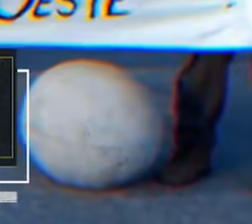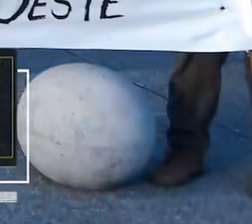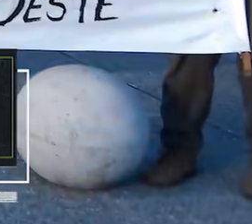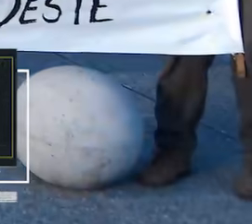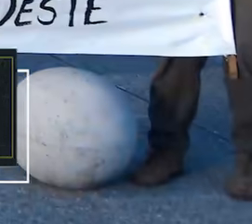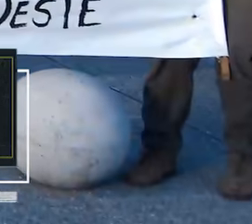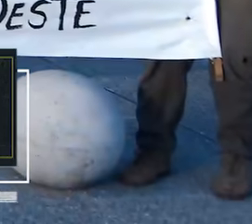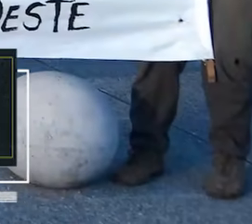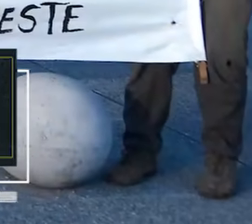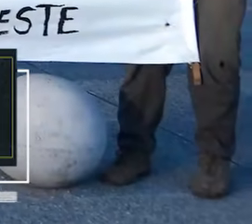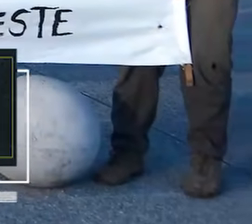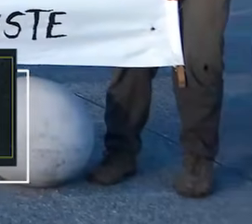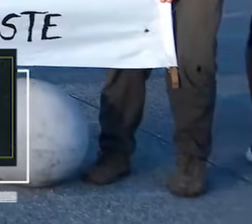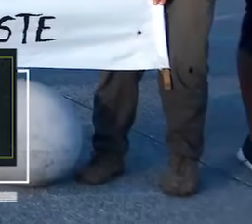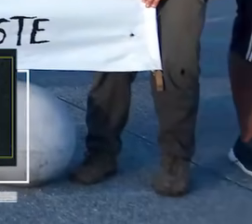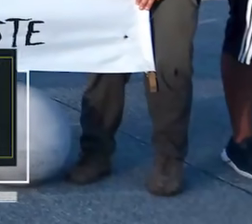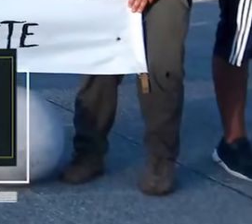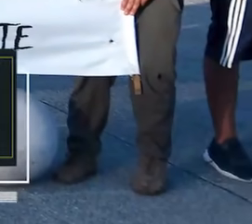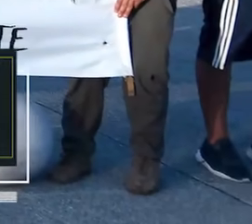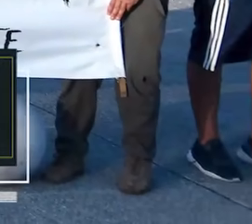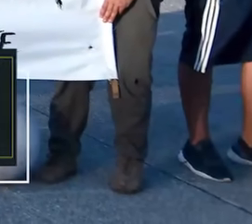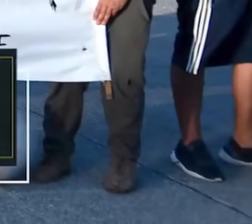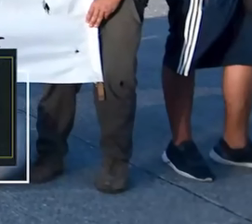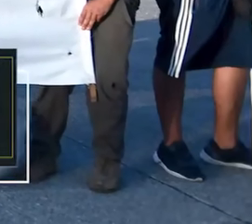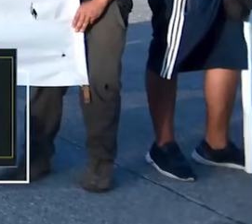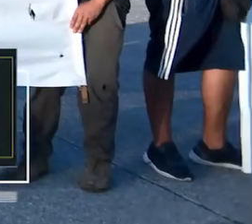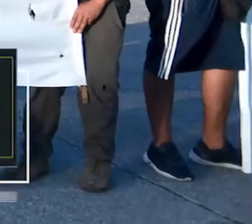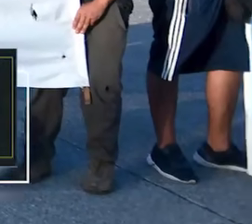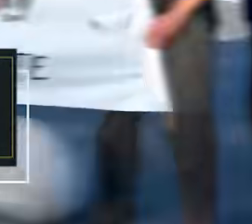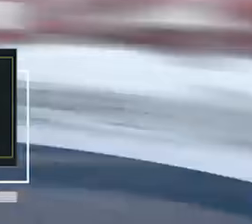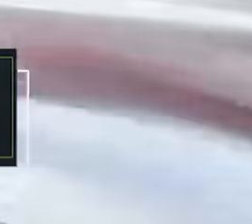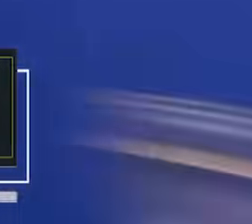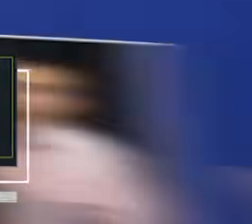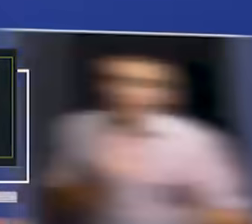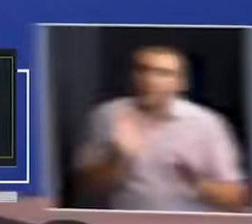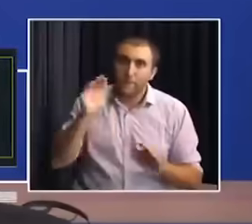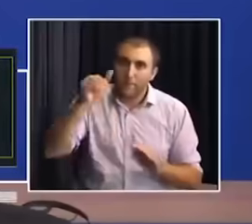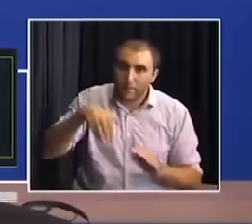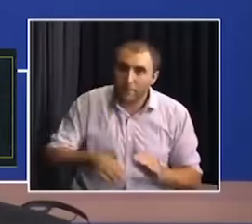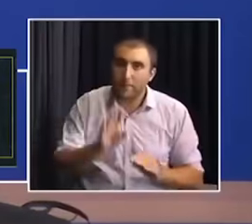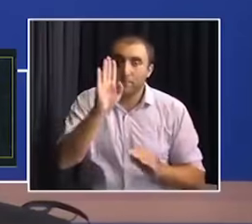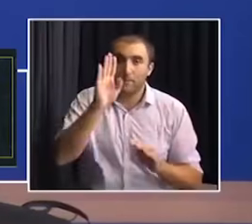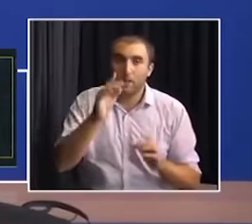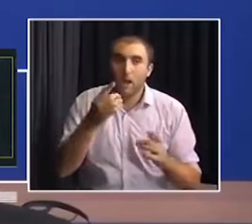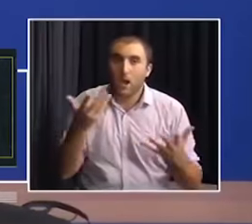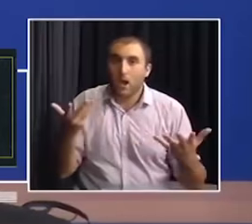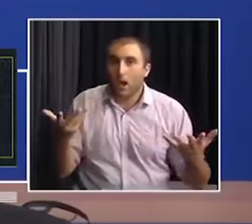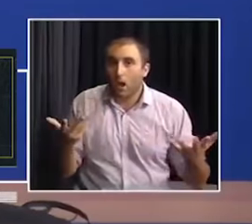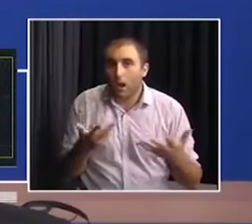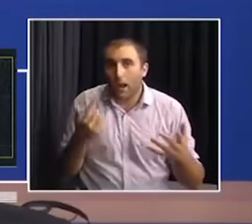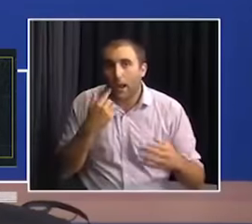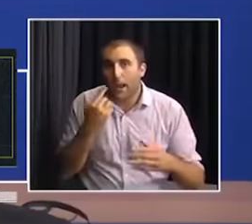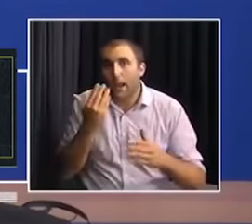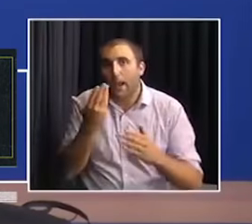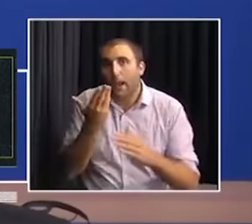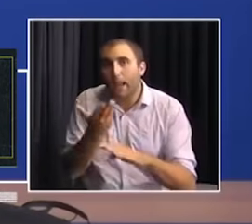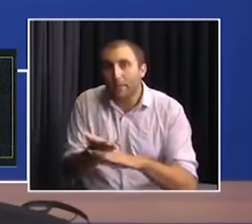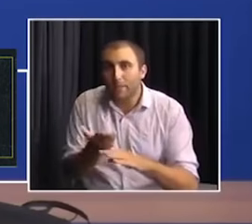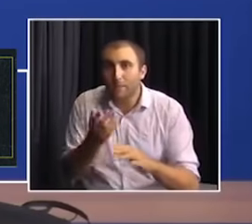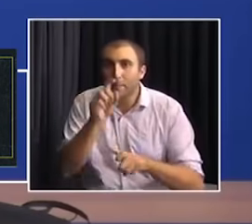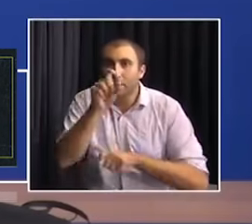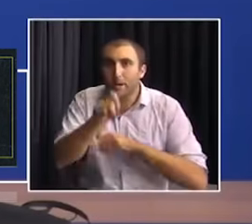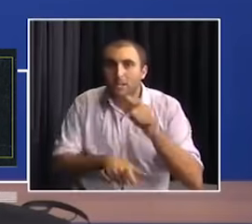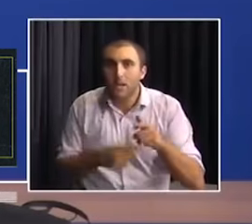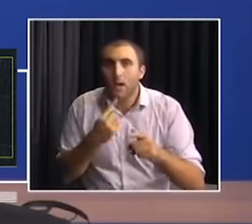esta situación a un pasito del abismo. Lo que pedimos es que dentro de lo posible la gente